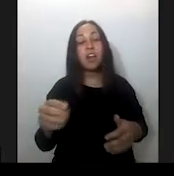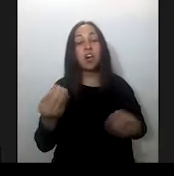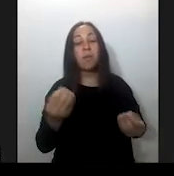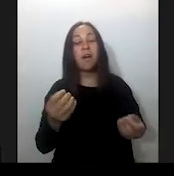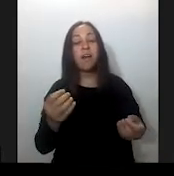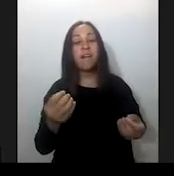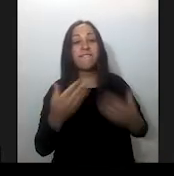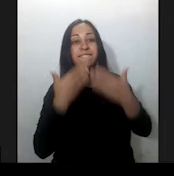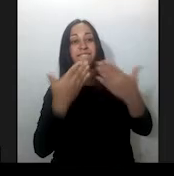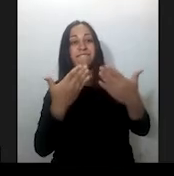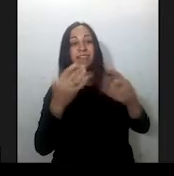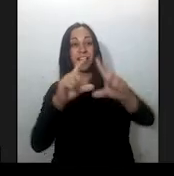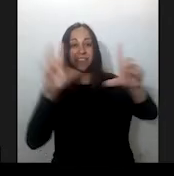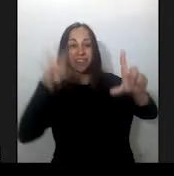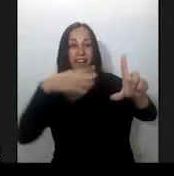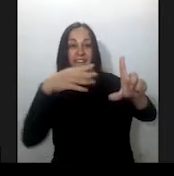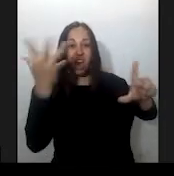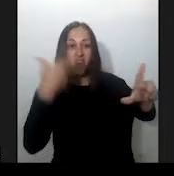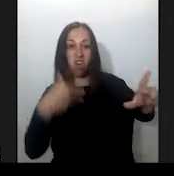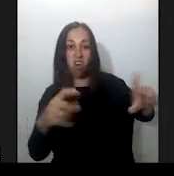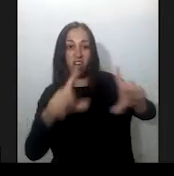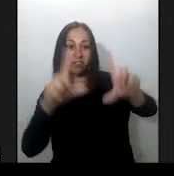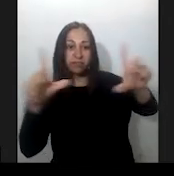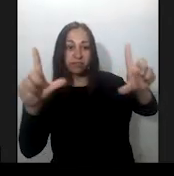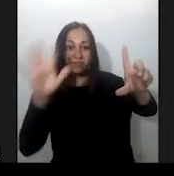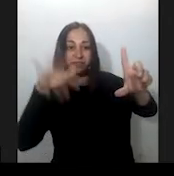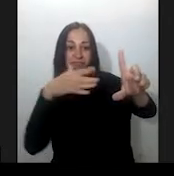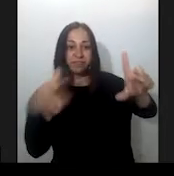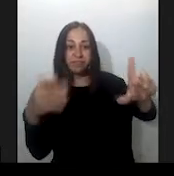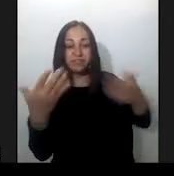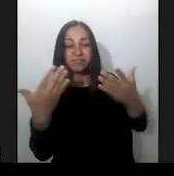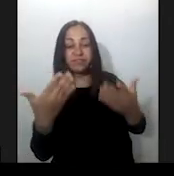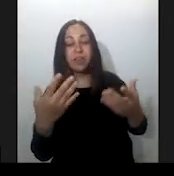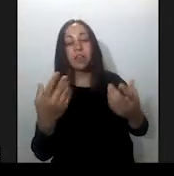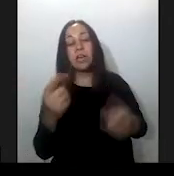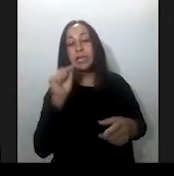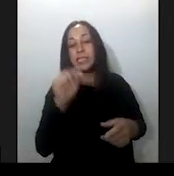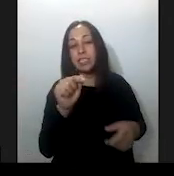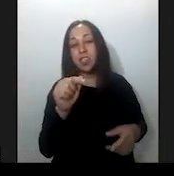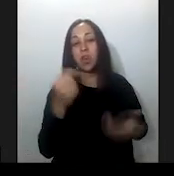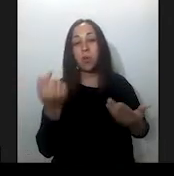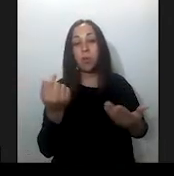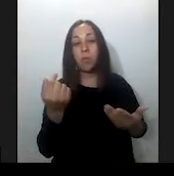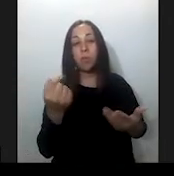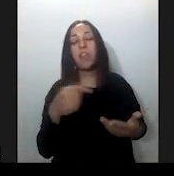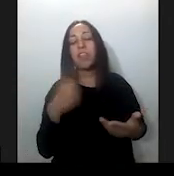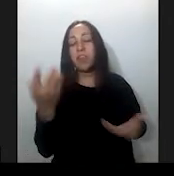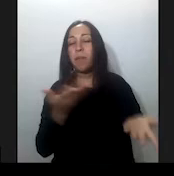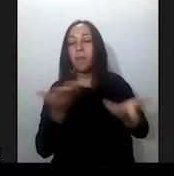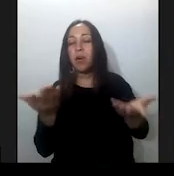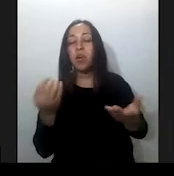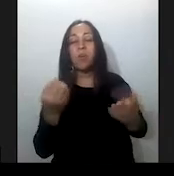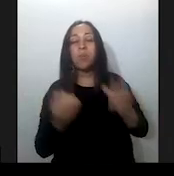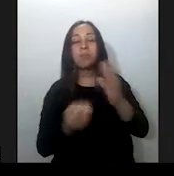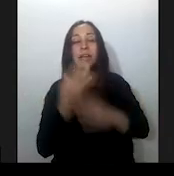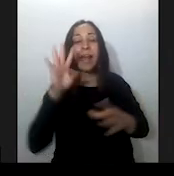de vida a nuestra tablita, ¿no? Ahí también en la sección de cuando ustedes habiliten, luego les voy a mostrar cómo